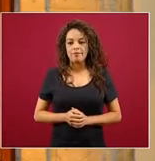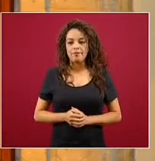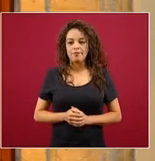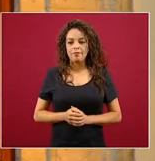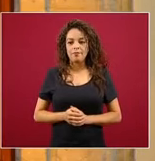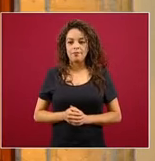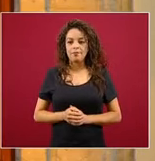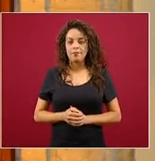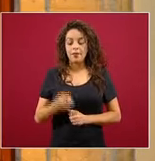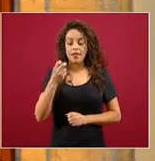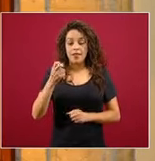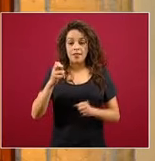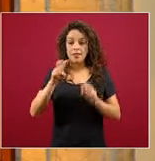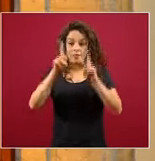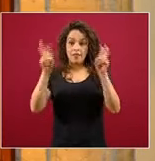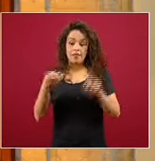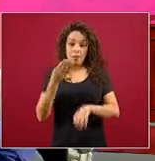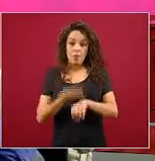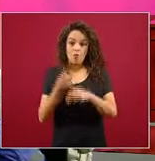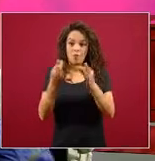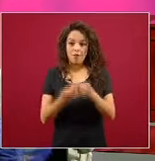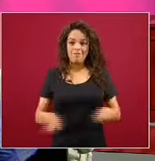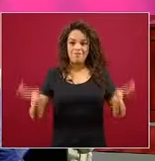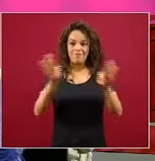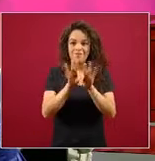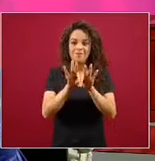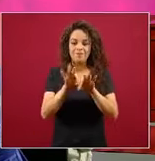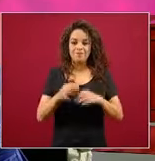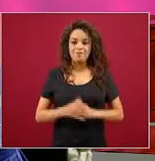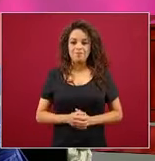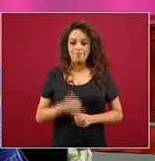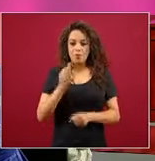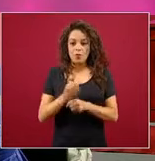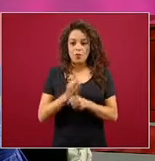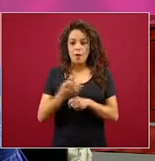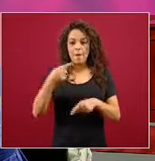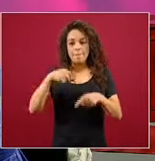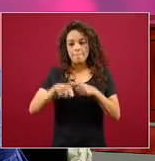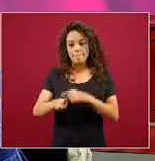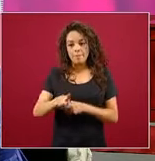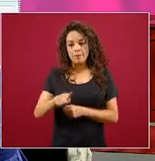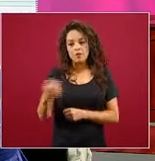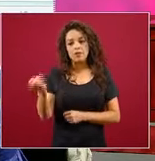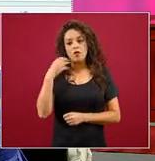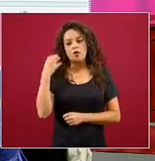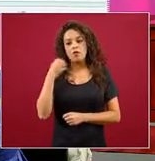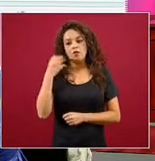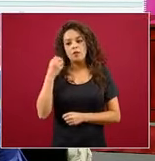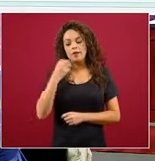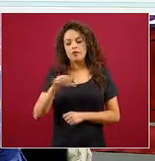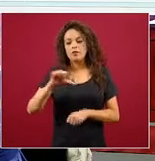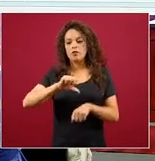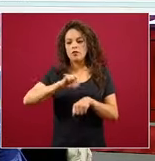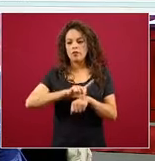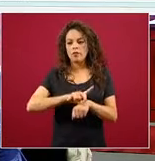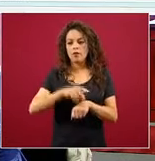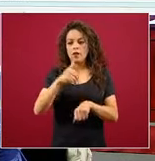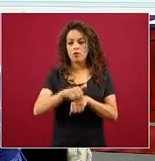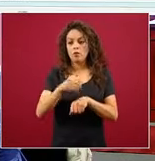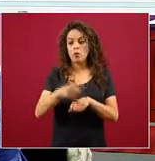tema muy importante. Vamos a iniciar la conferencia de hoy, es la número 169